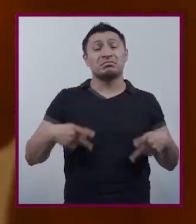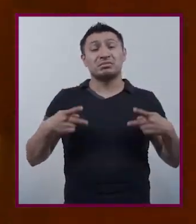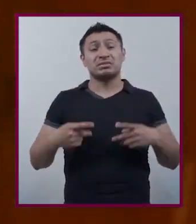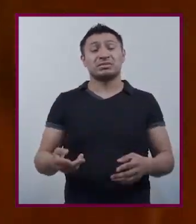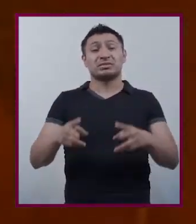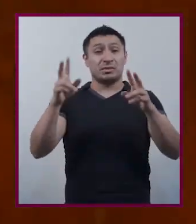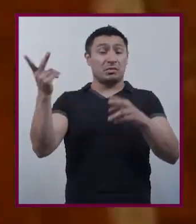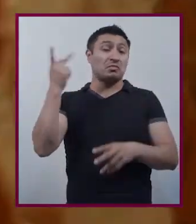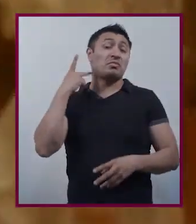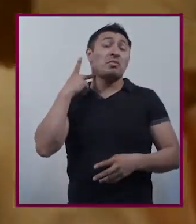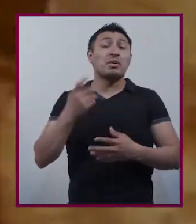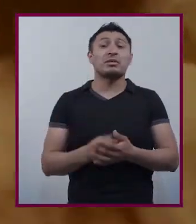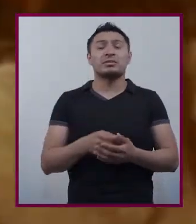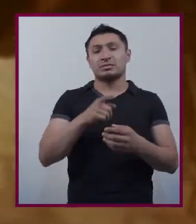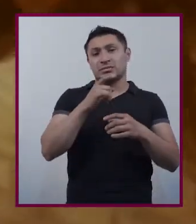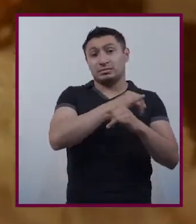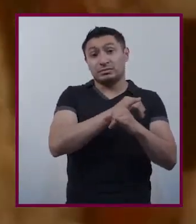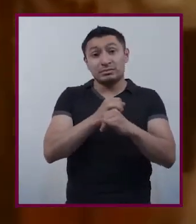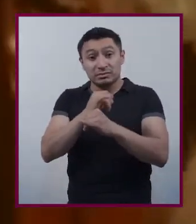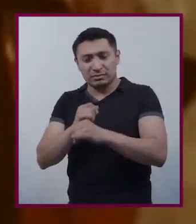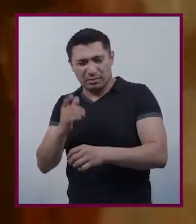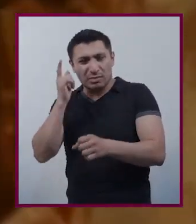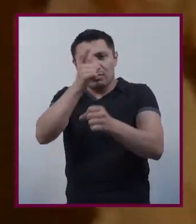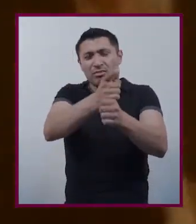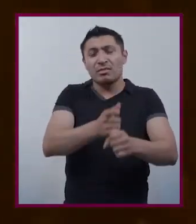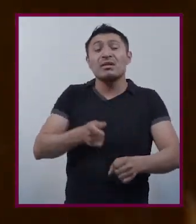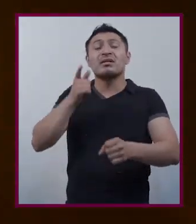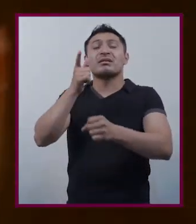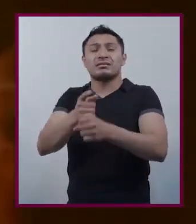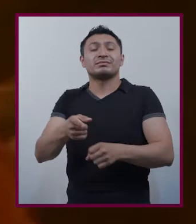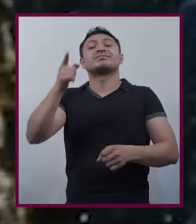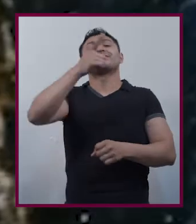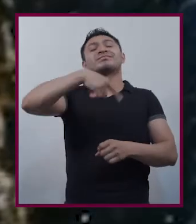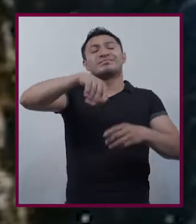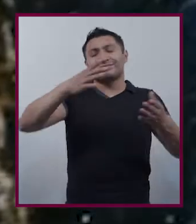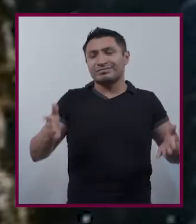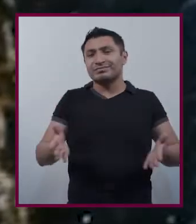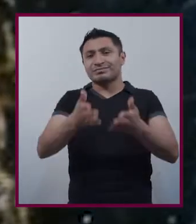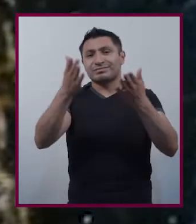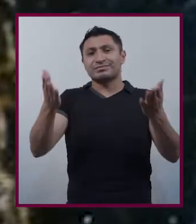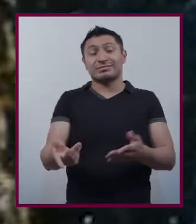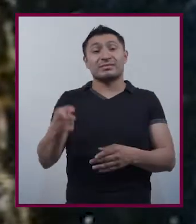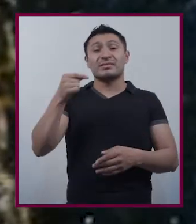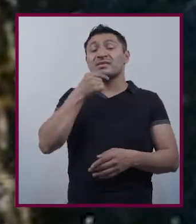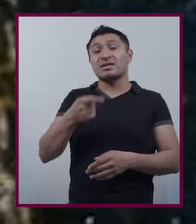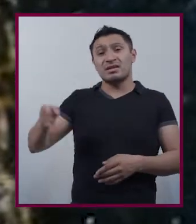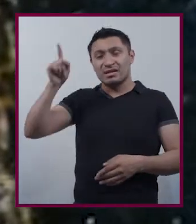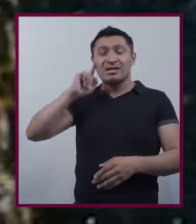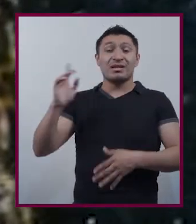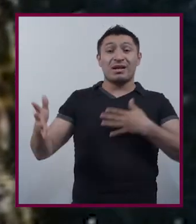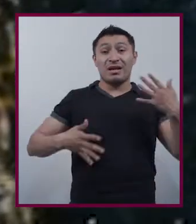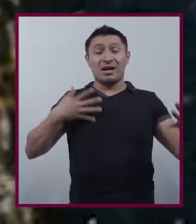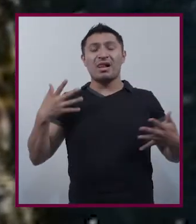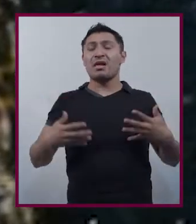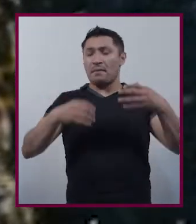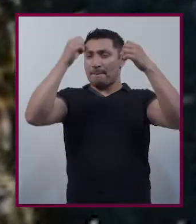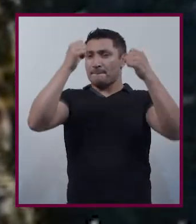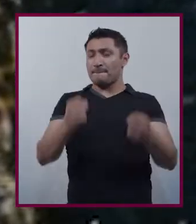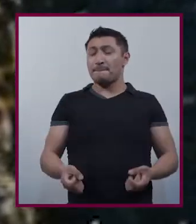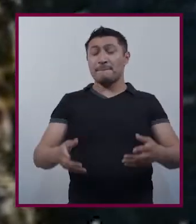política. Diferentes investigaciones coinciden en que todo esto le permitió crecer como una niña alegre,